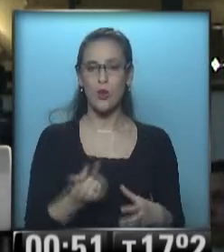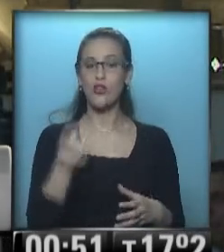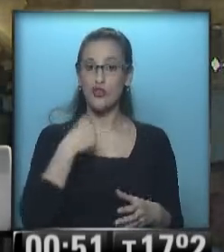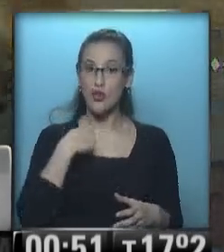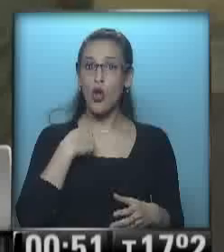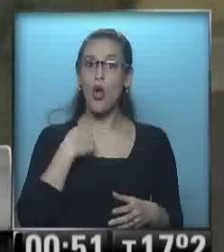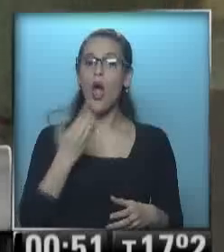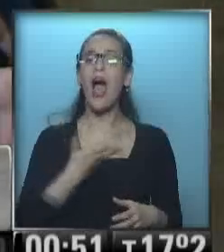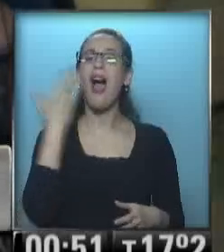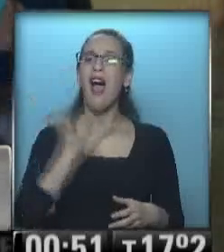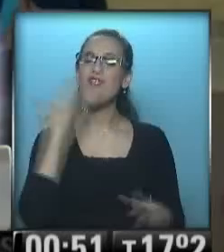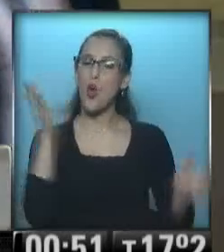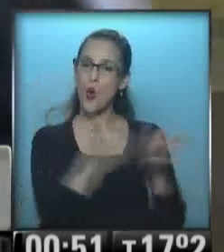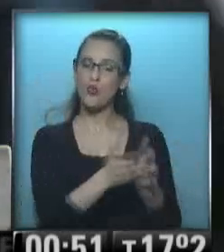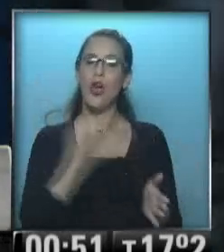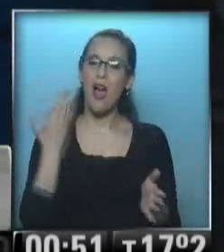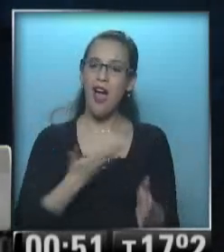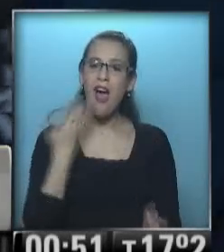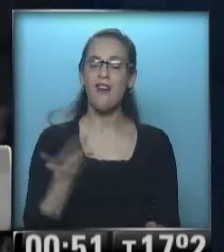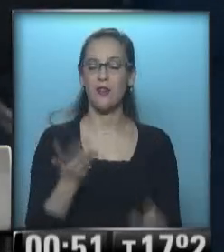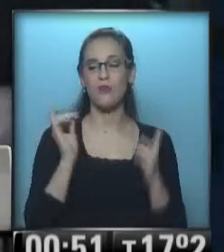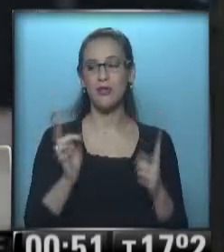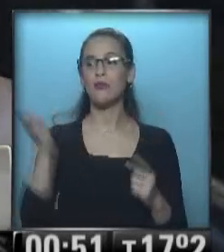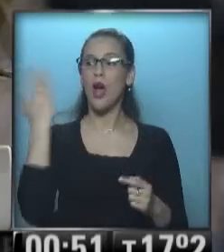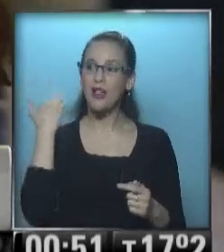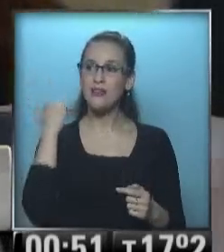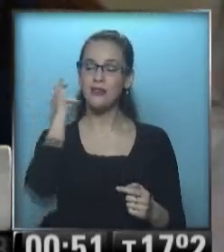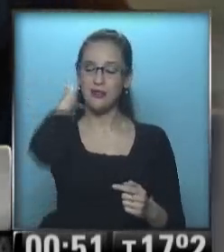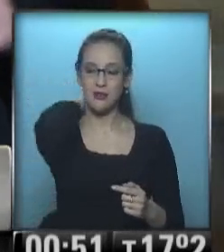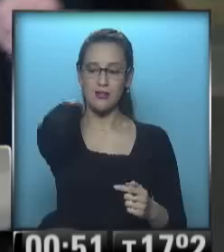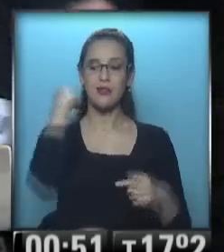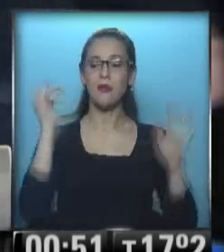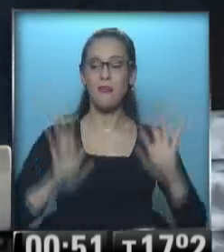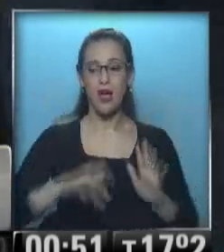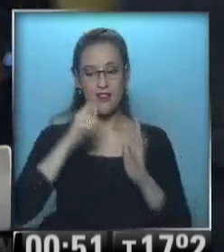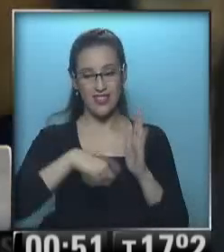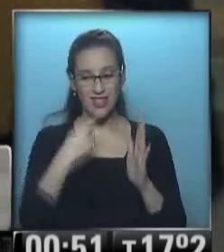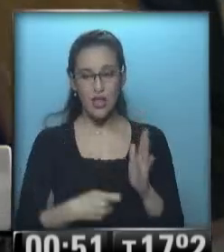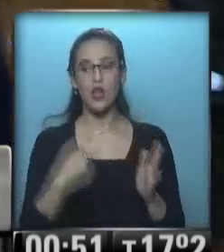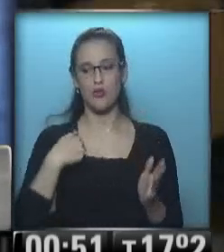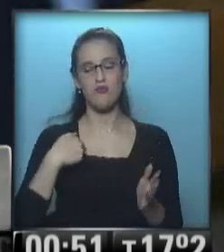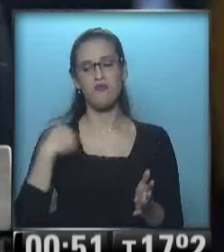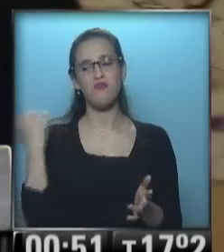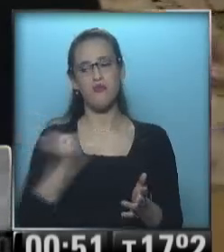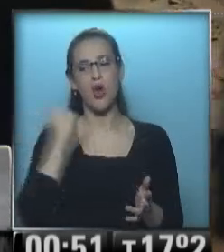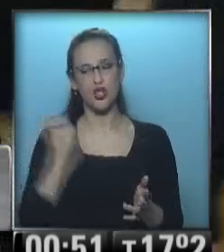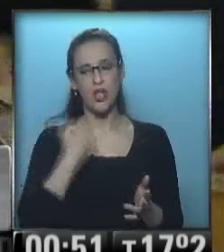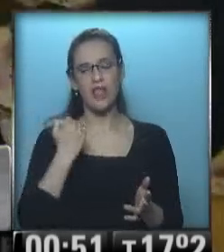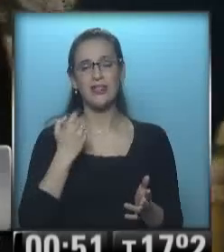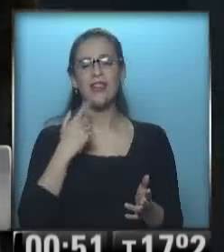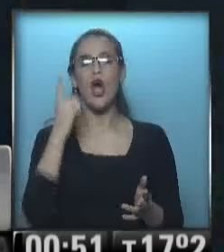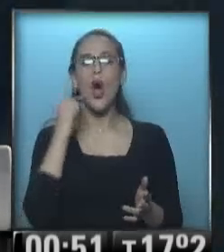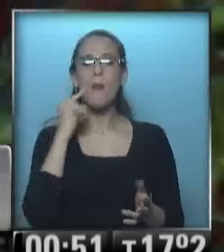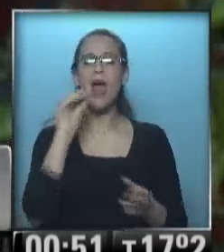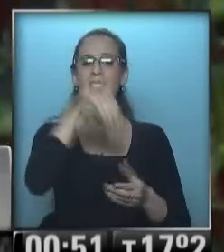él porque cuando filmaron ese video de Abuelas, para mí también fue importante que él sea parte de esa búsqueda